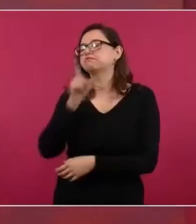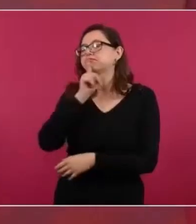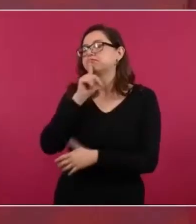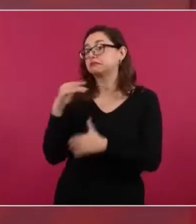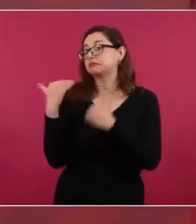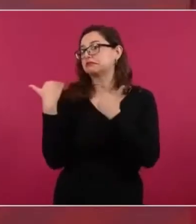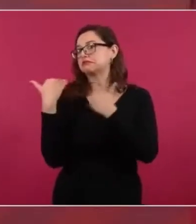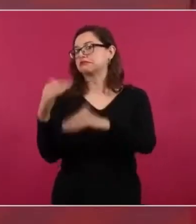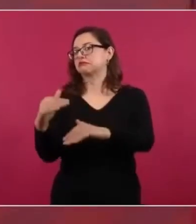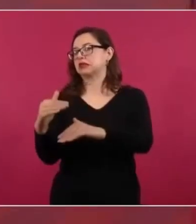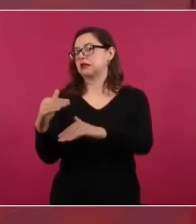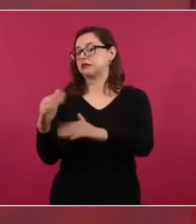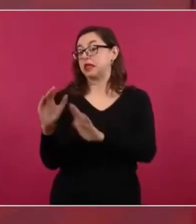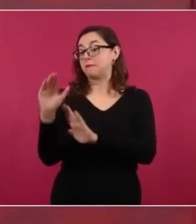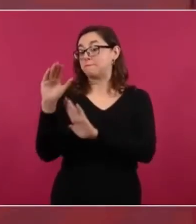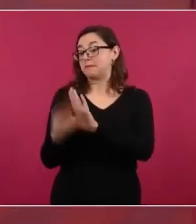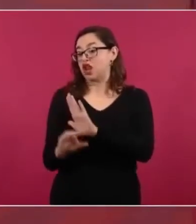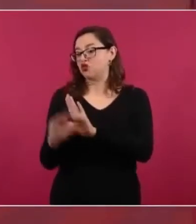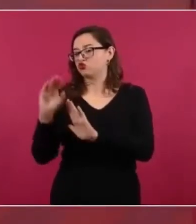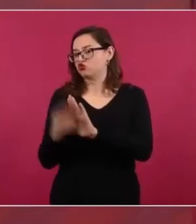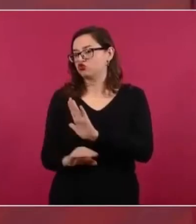tenían que tener un mecanismo